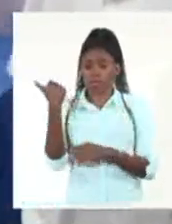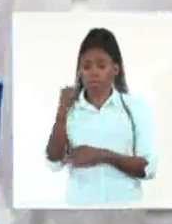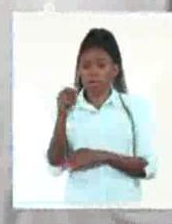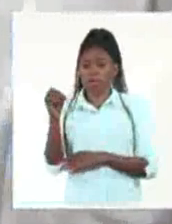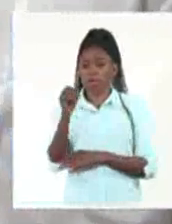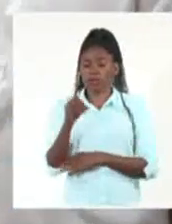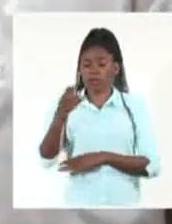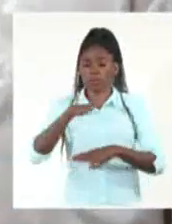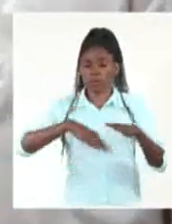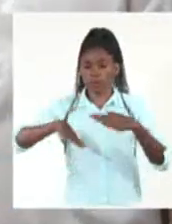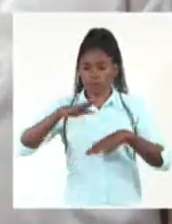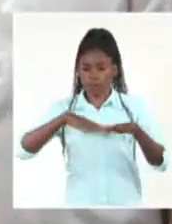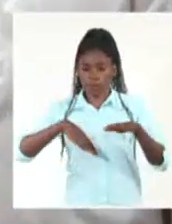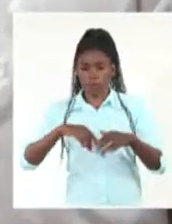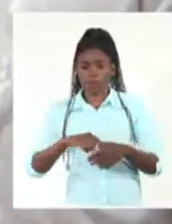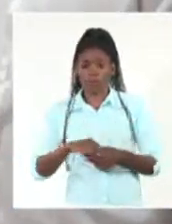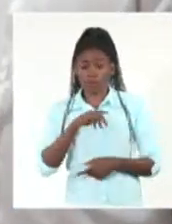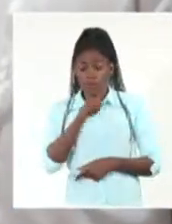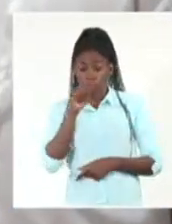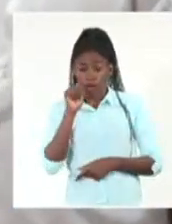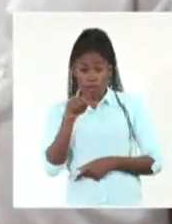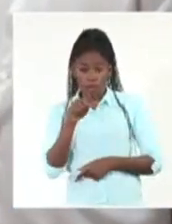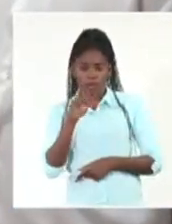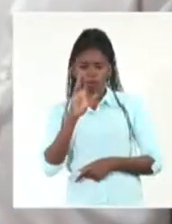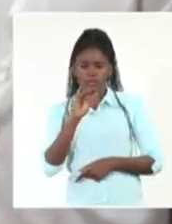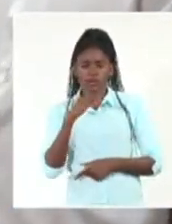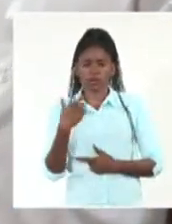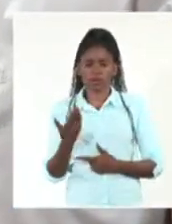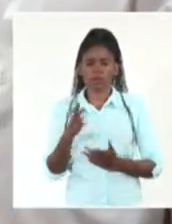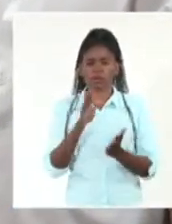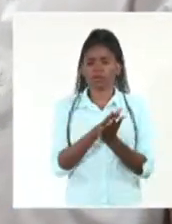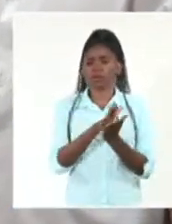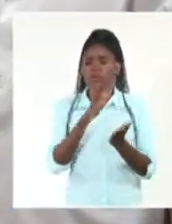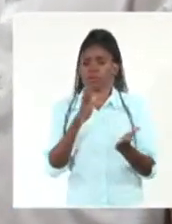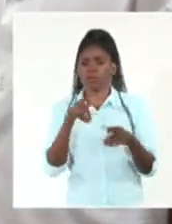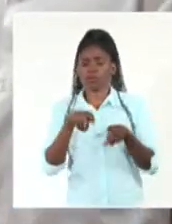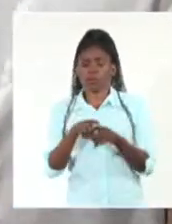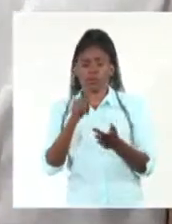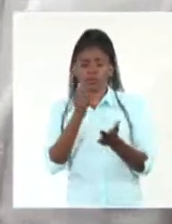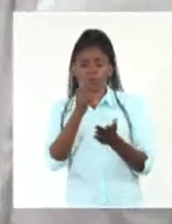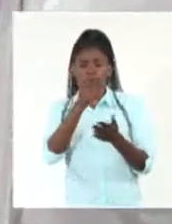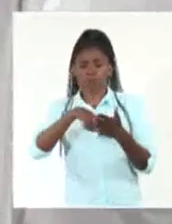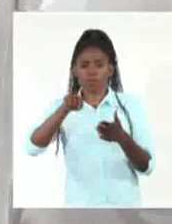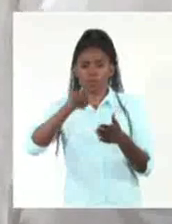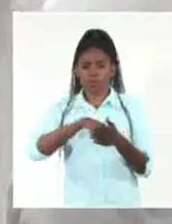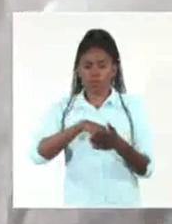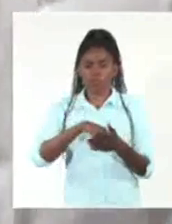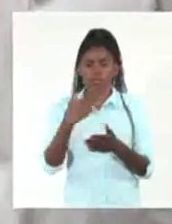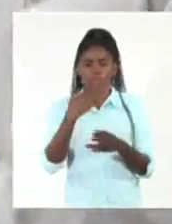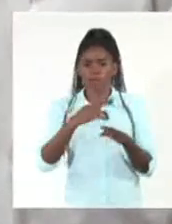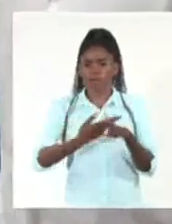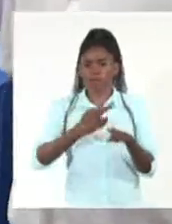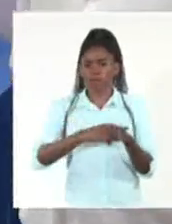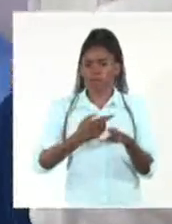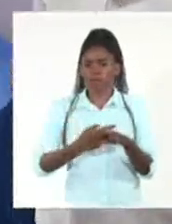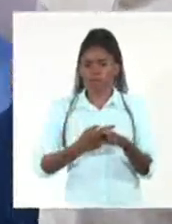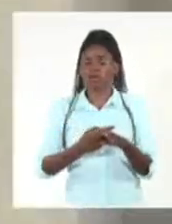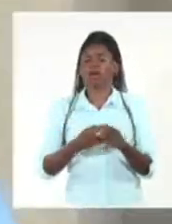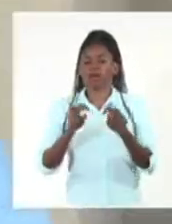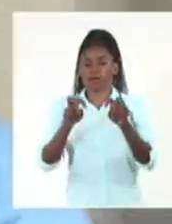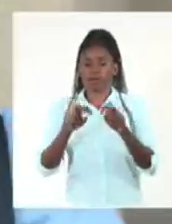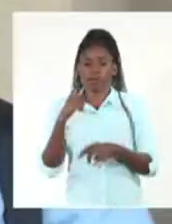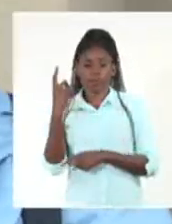el municipio Playa y desde allí ratificaron su compromiso con el voto por quienes los representarán en el